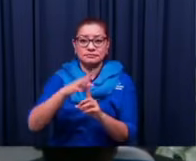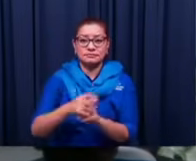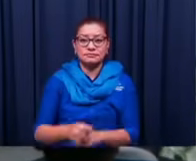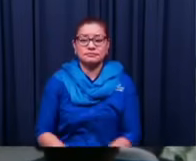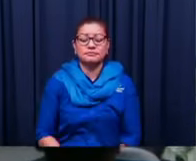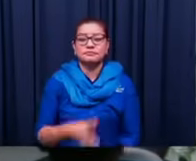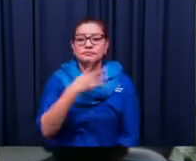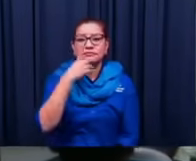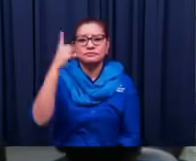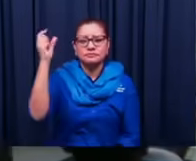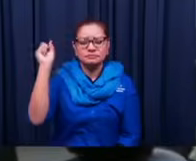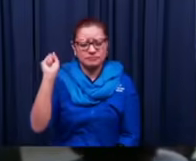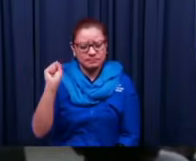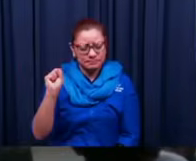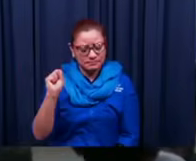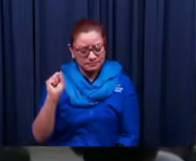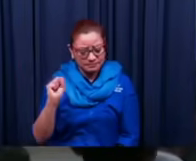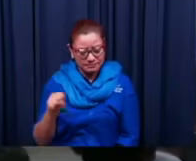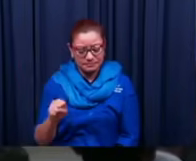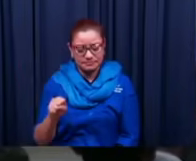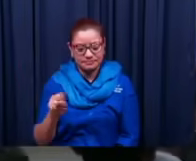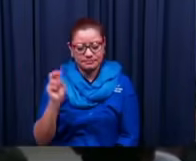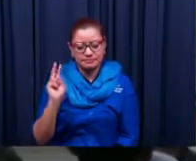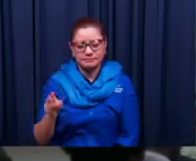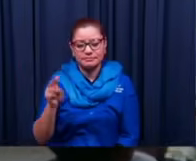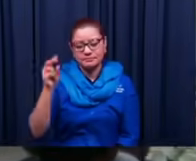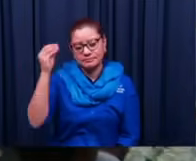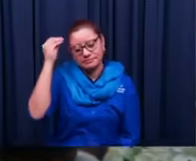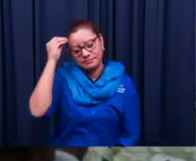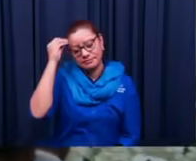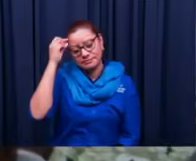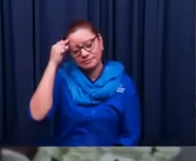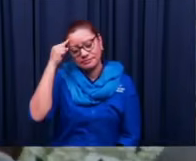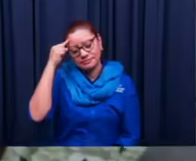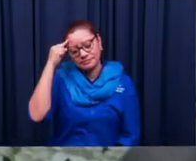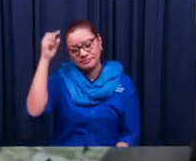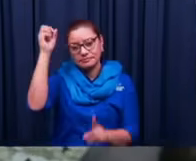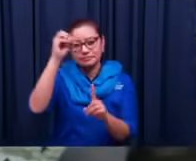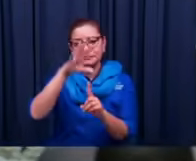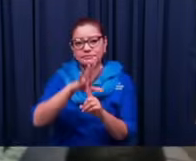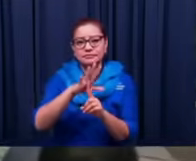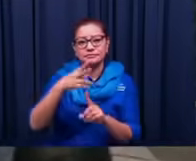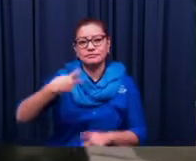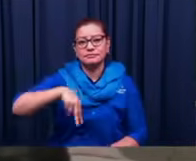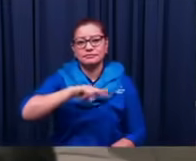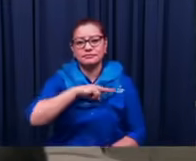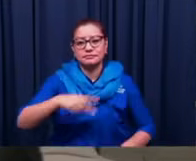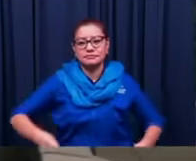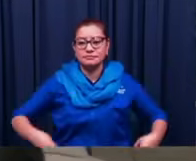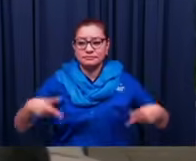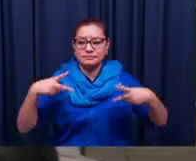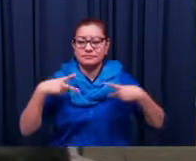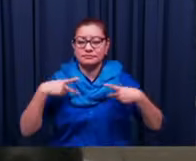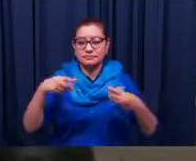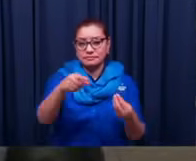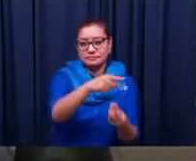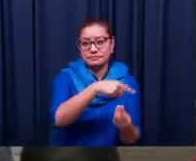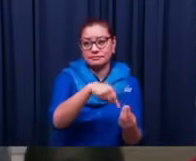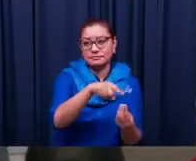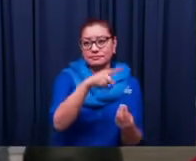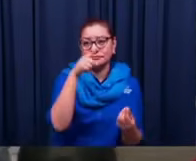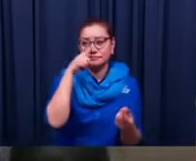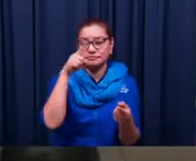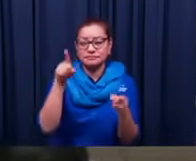Realmente Dios siempre está pensando en bendecirnos. Dios siempre quiere lo mejor para nosotros y para nuestros